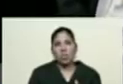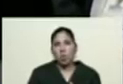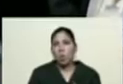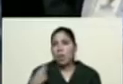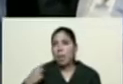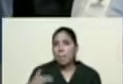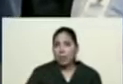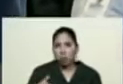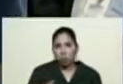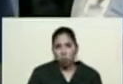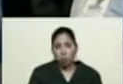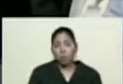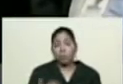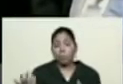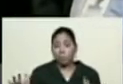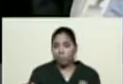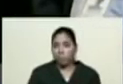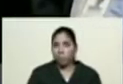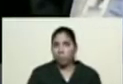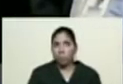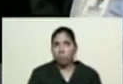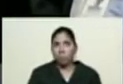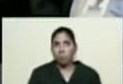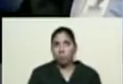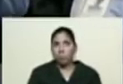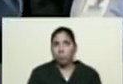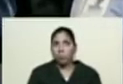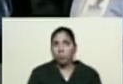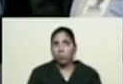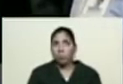sepan que por donde nos venga